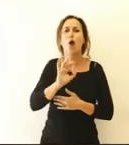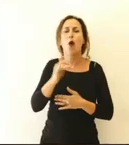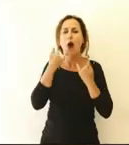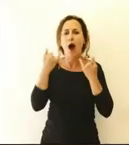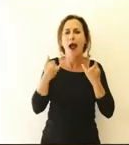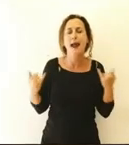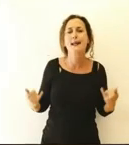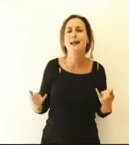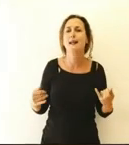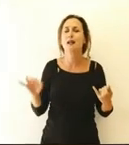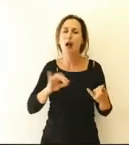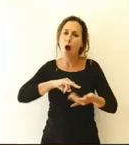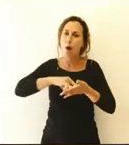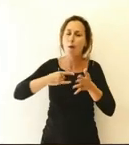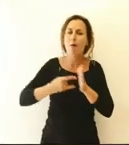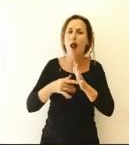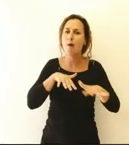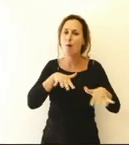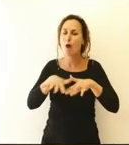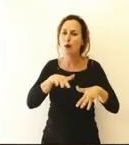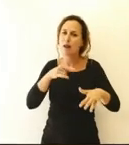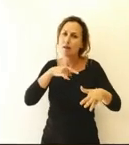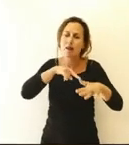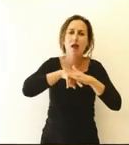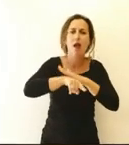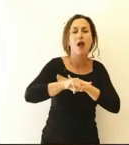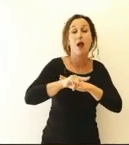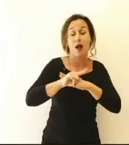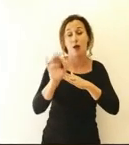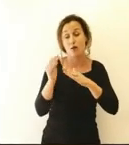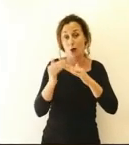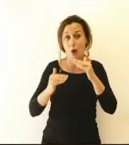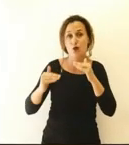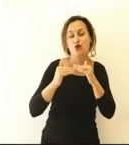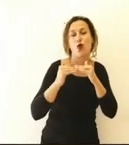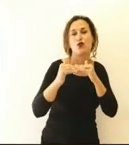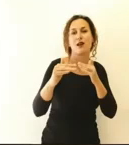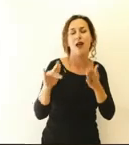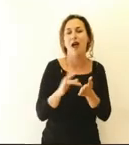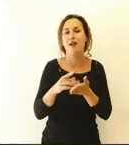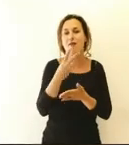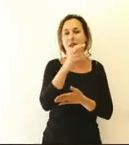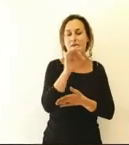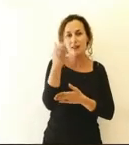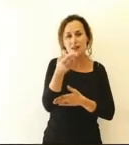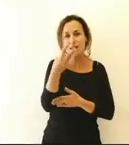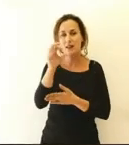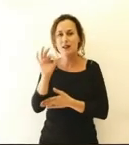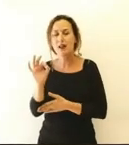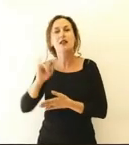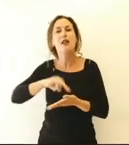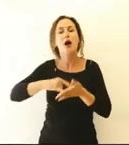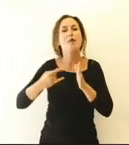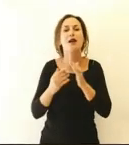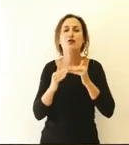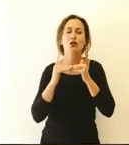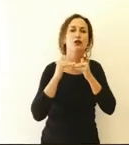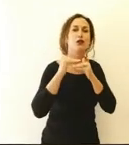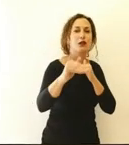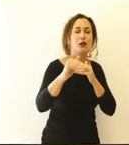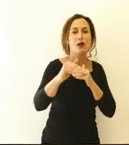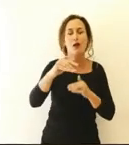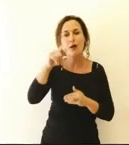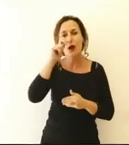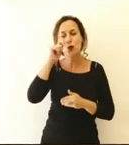Plan de Movilidad Urbana Sostenible, la Agenda 2030, el Plan de Sostenibilidad Turística, Destino Turístico Inteligente